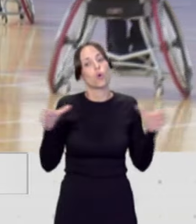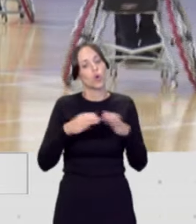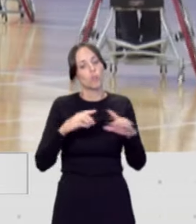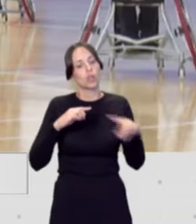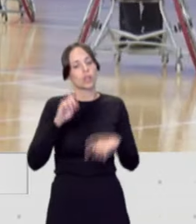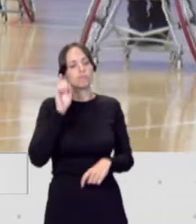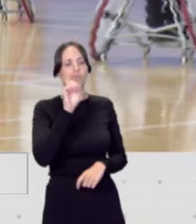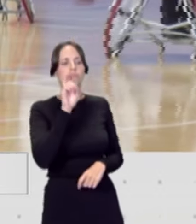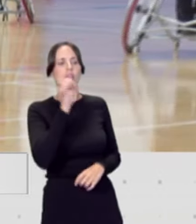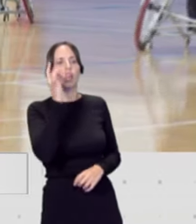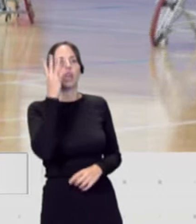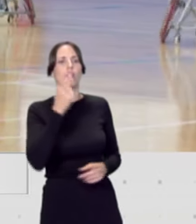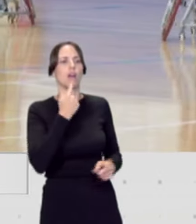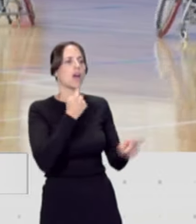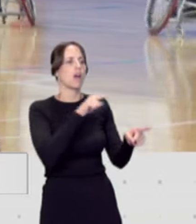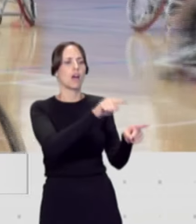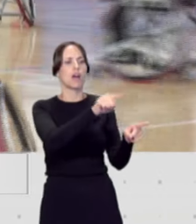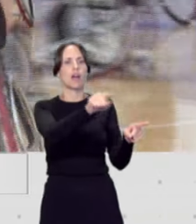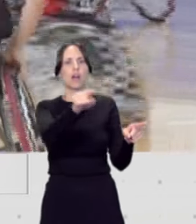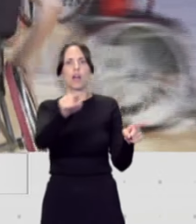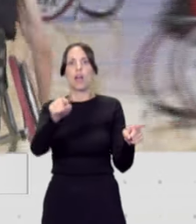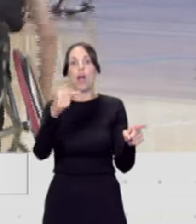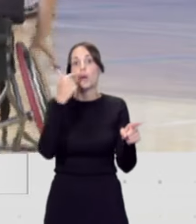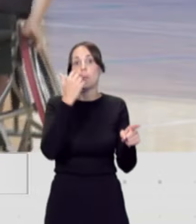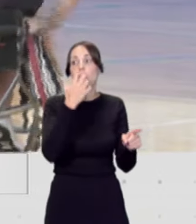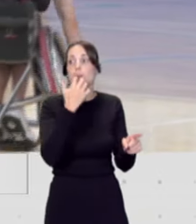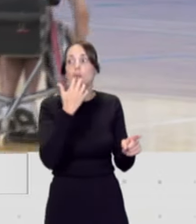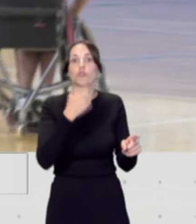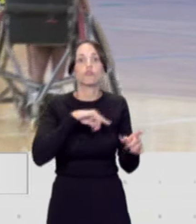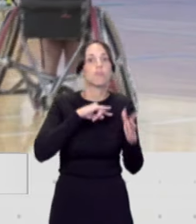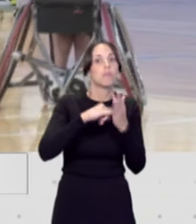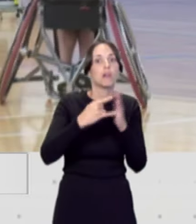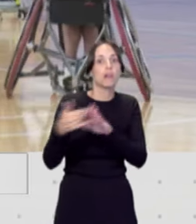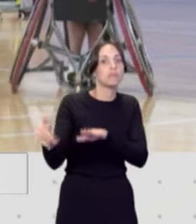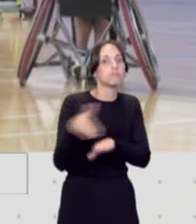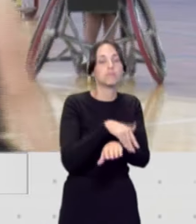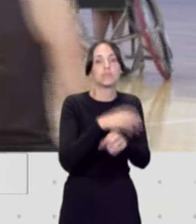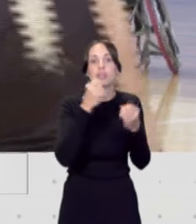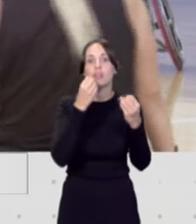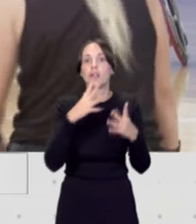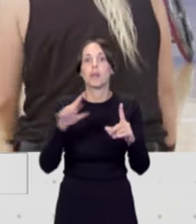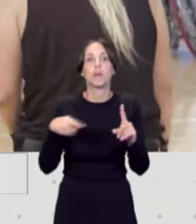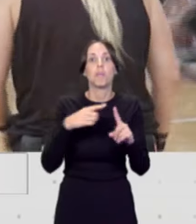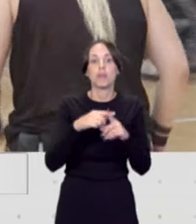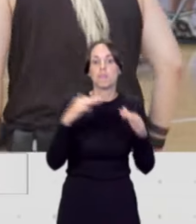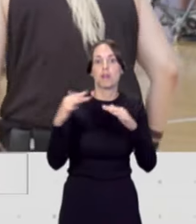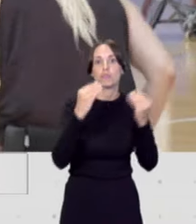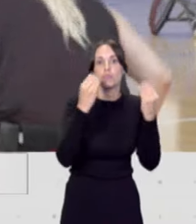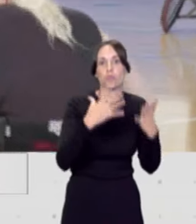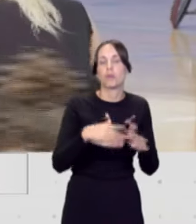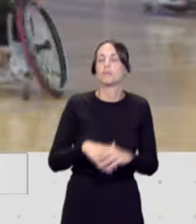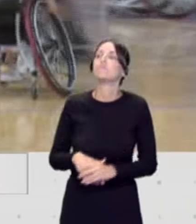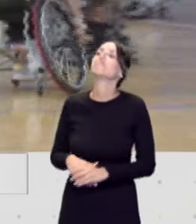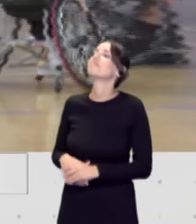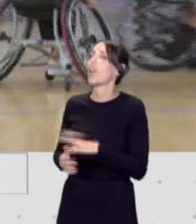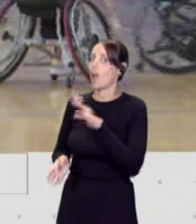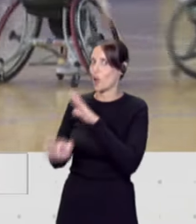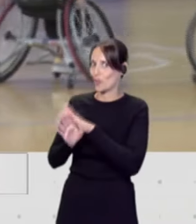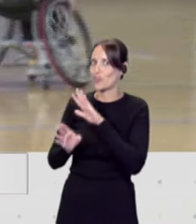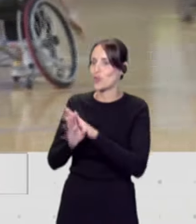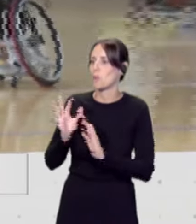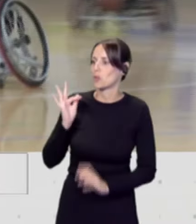pues para indicarnos y establecer pues esa planificación y resultar pues en un mejor partido. Ahora seguir con esa racha, ¿no?, con esos